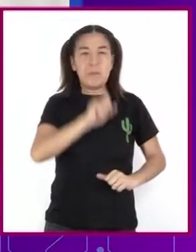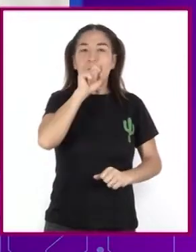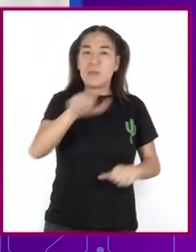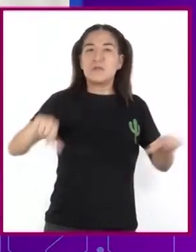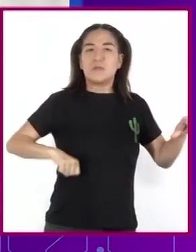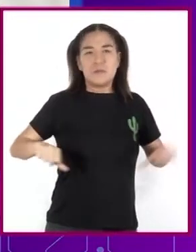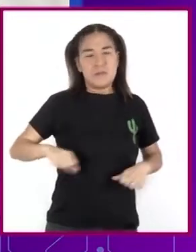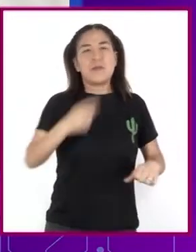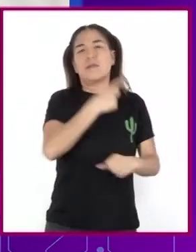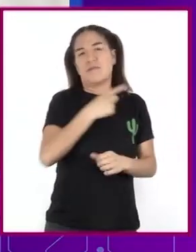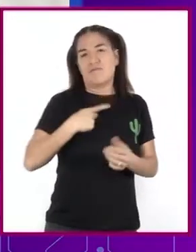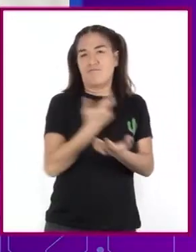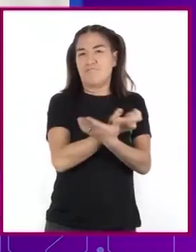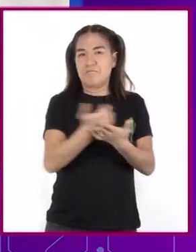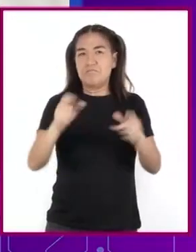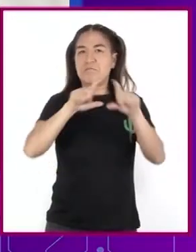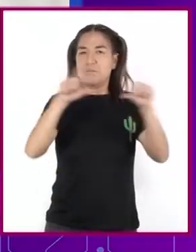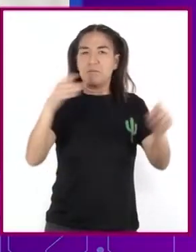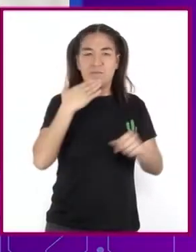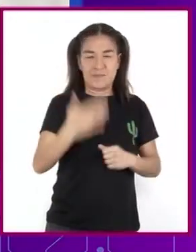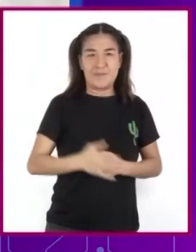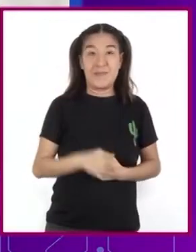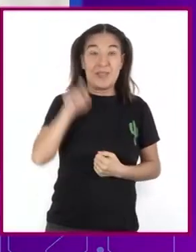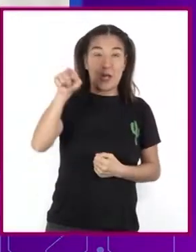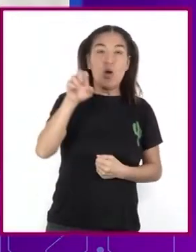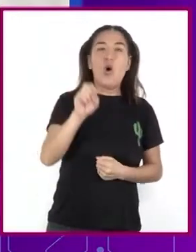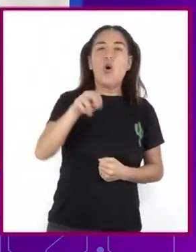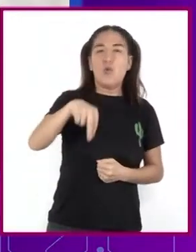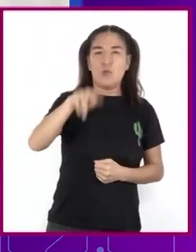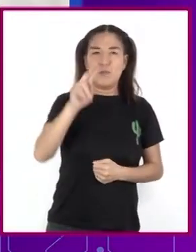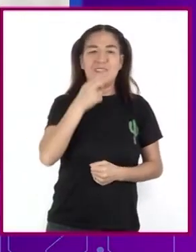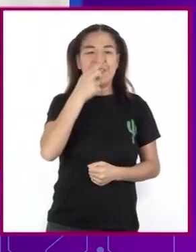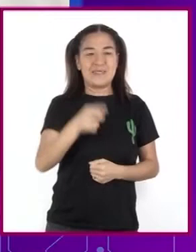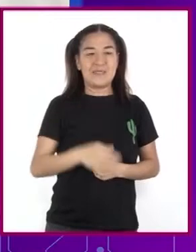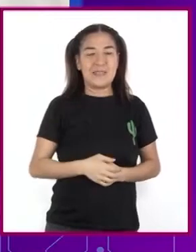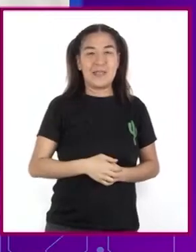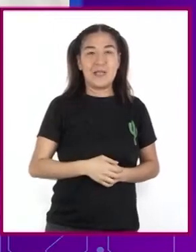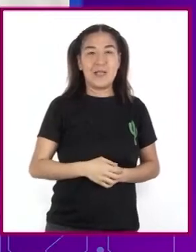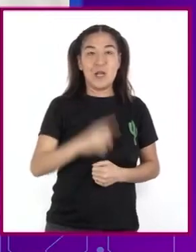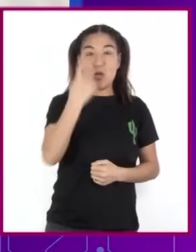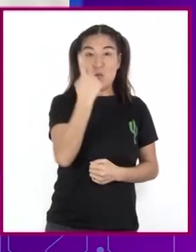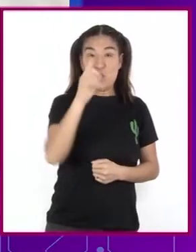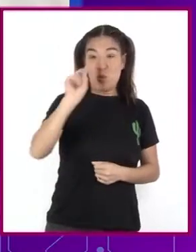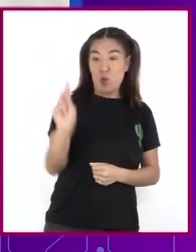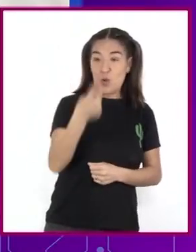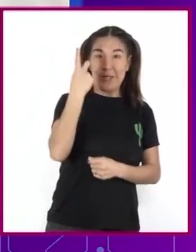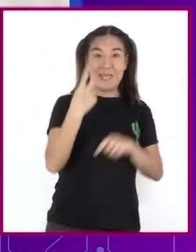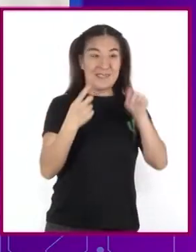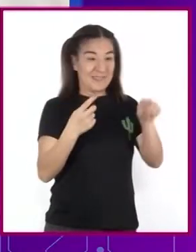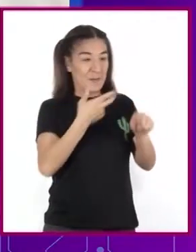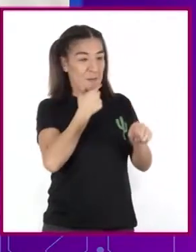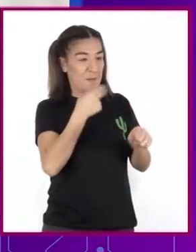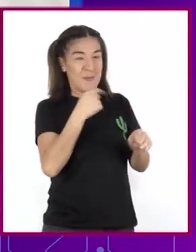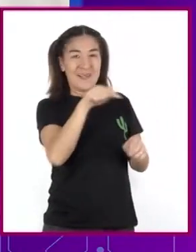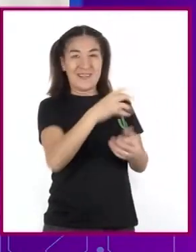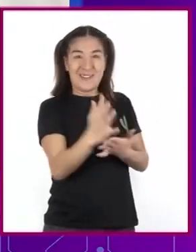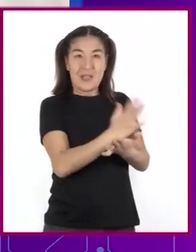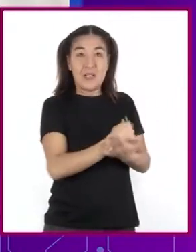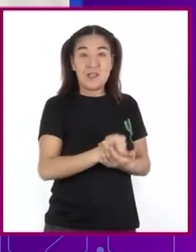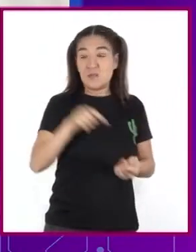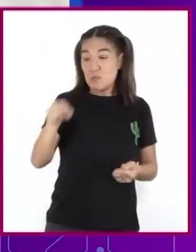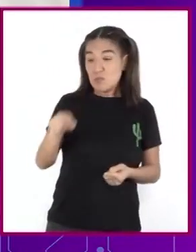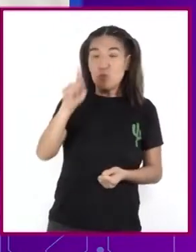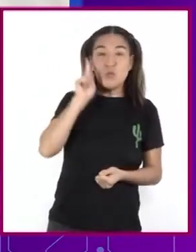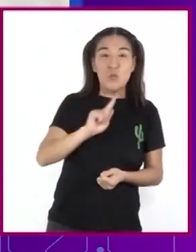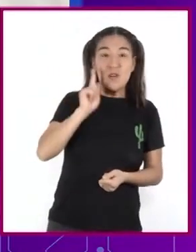actividades. Según datos de la ONU, por cada dólar que gana un hombre, la mujer gana en promedio solo el